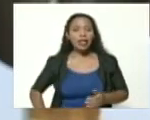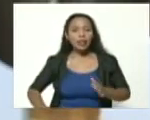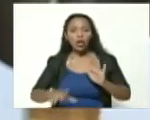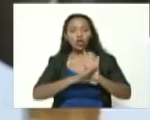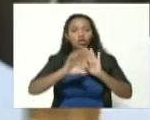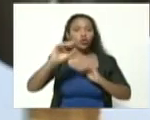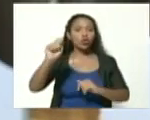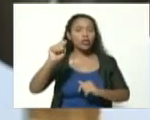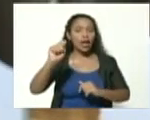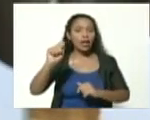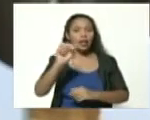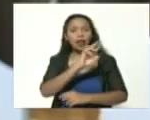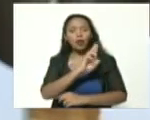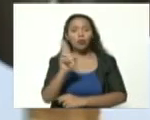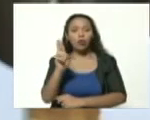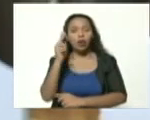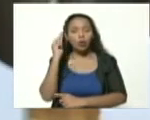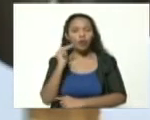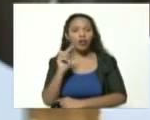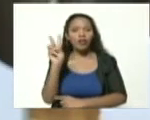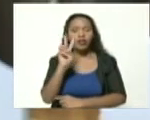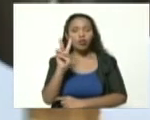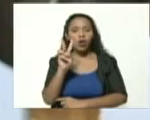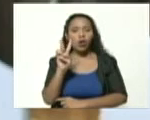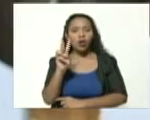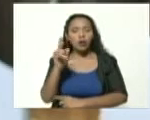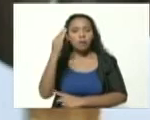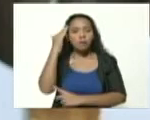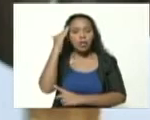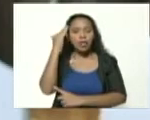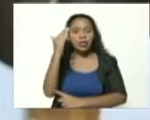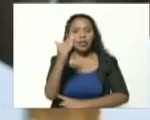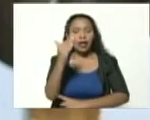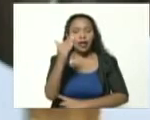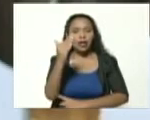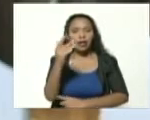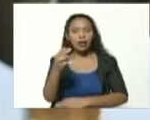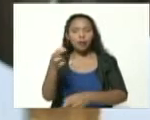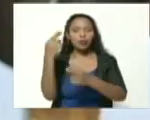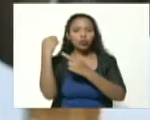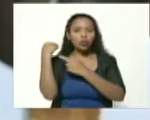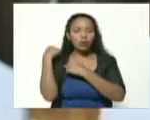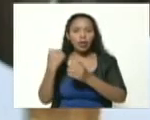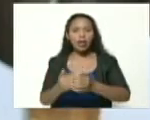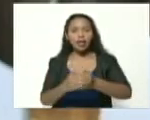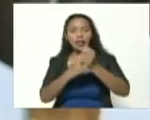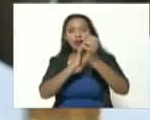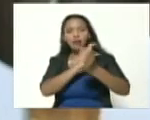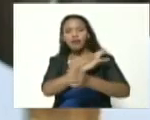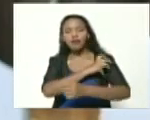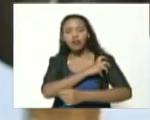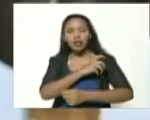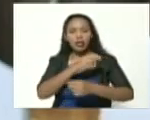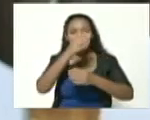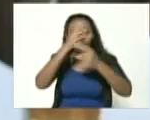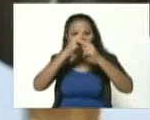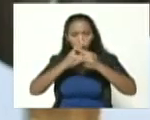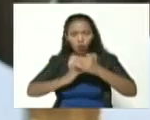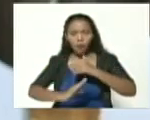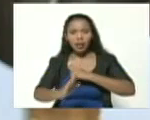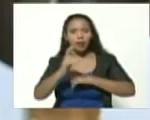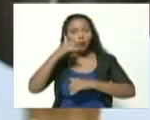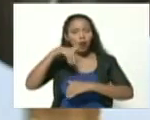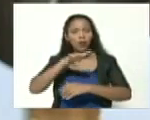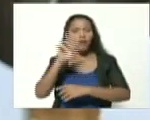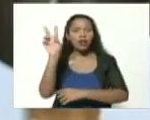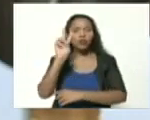de la República Bolivariana de Venezuela, comandante en jefe de la Fuerza Armada Nacional Bolivariana y del noble pueblo venezolano,